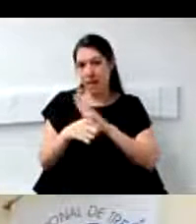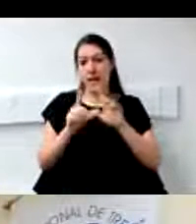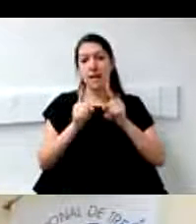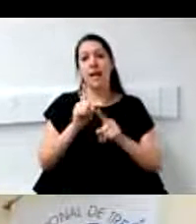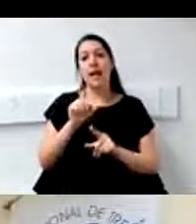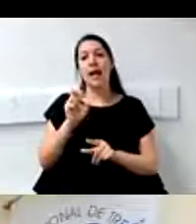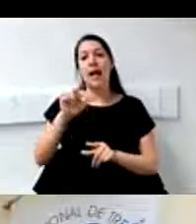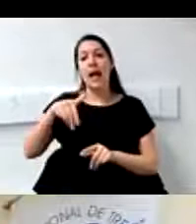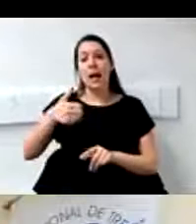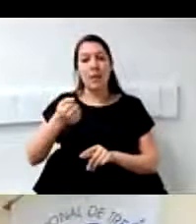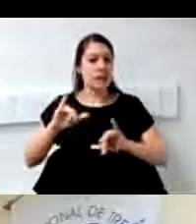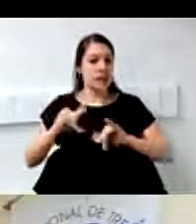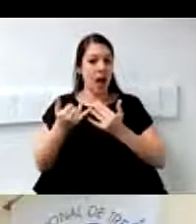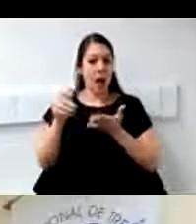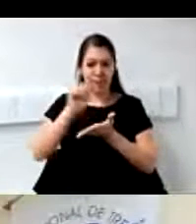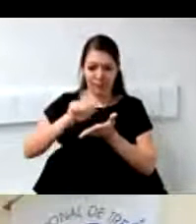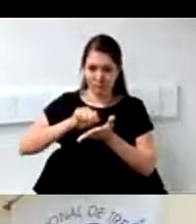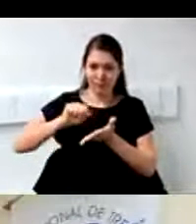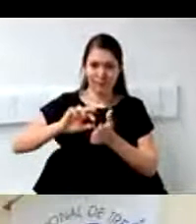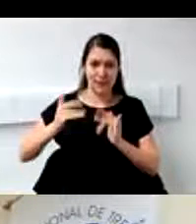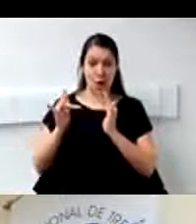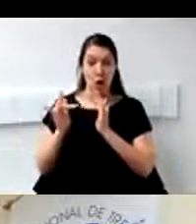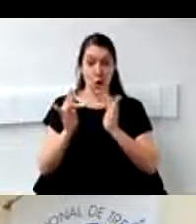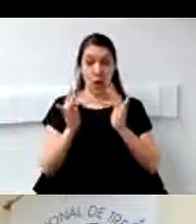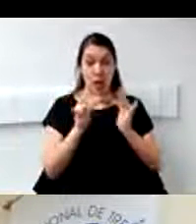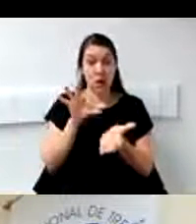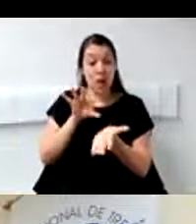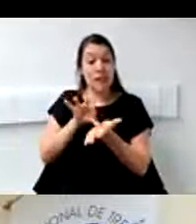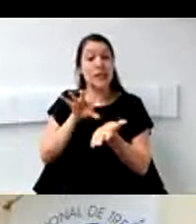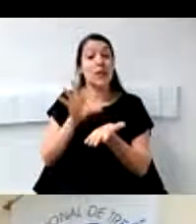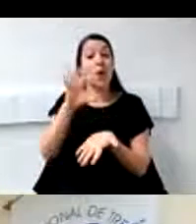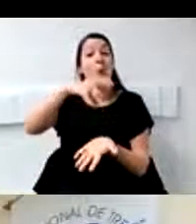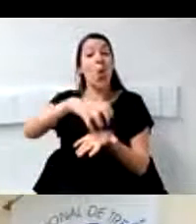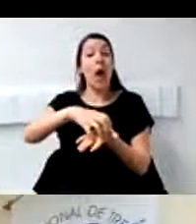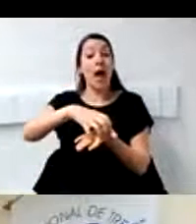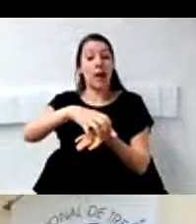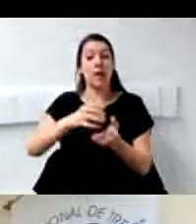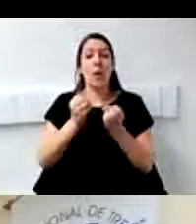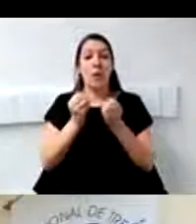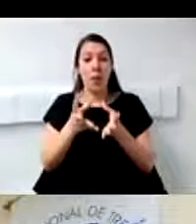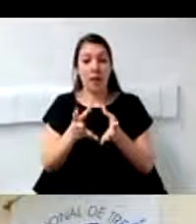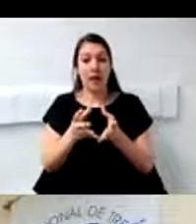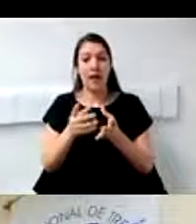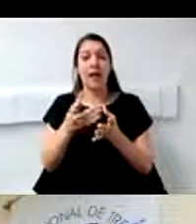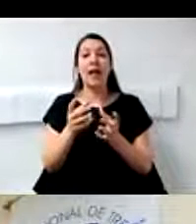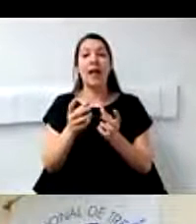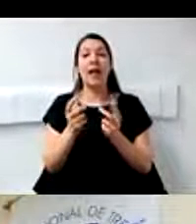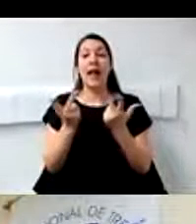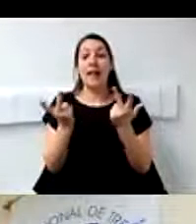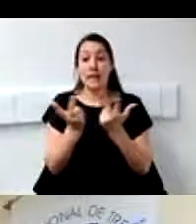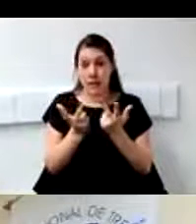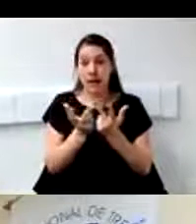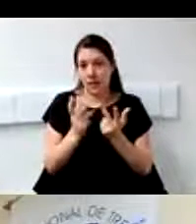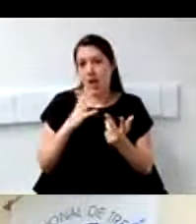tomaron nota, se van a poner en contacto con la gente del Centro Auxiliar de Vergara, porque en 93 sin duda que hay un referente